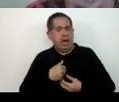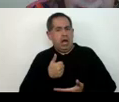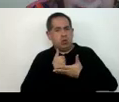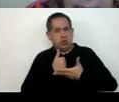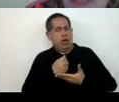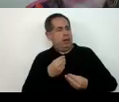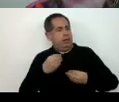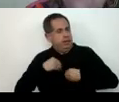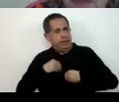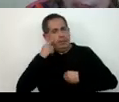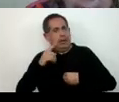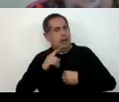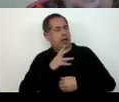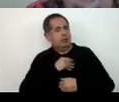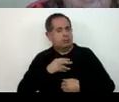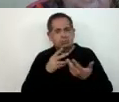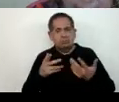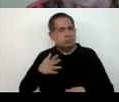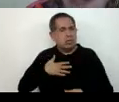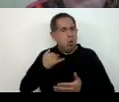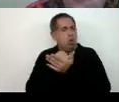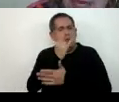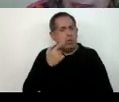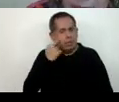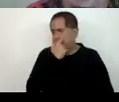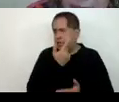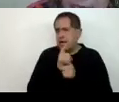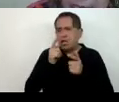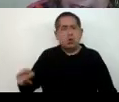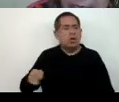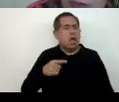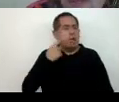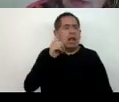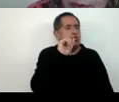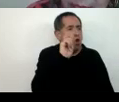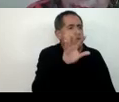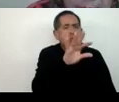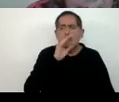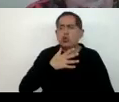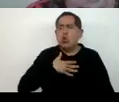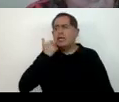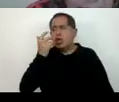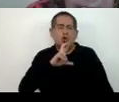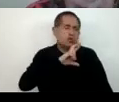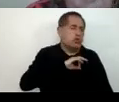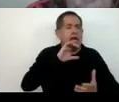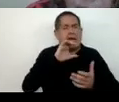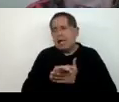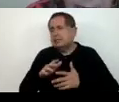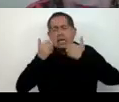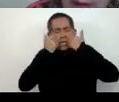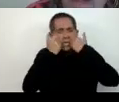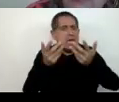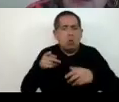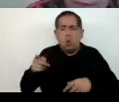Derecho a establecer relaciones afectivas y sexuales, al noviazgo y a elegir su estado civil, así como la expresión pública